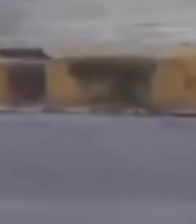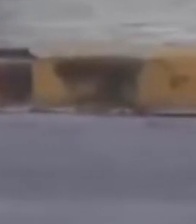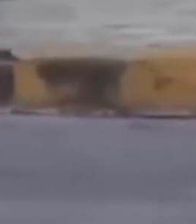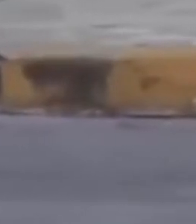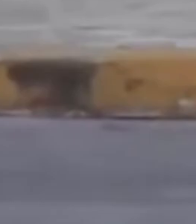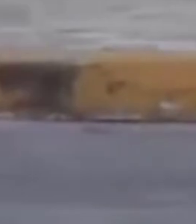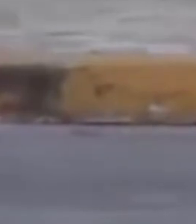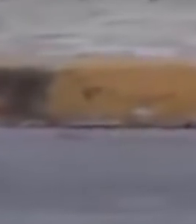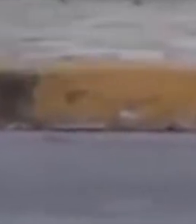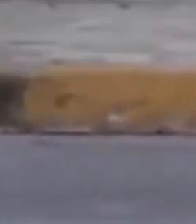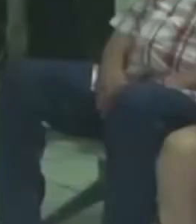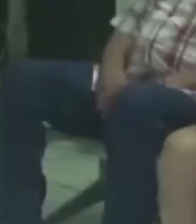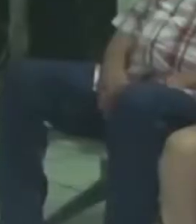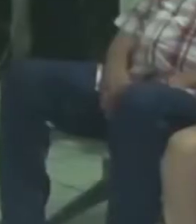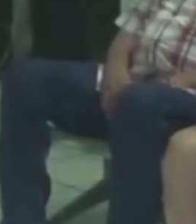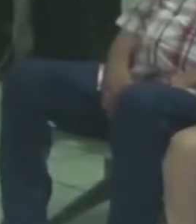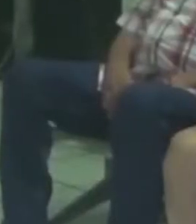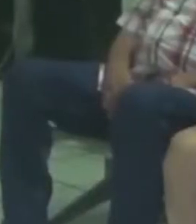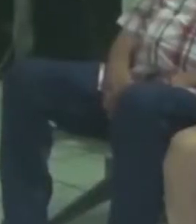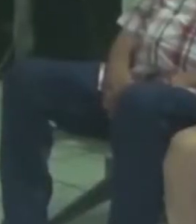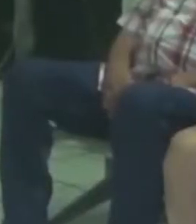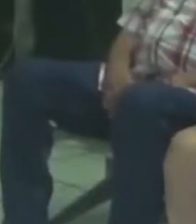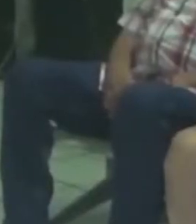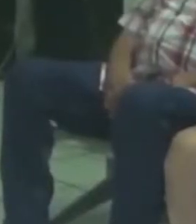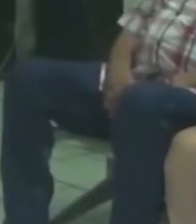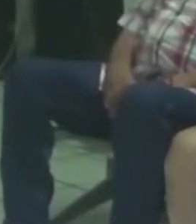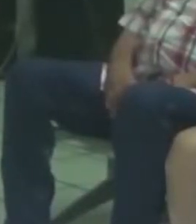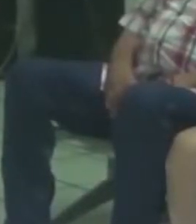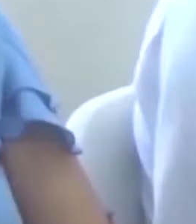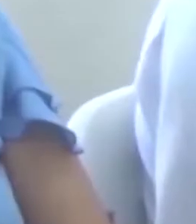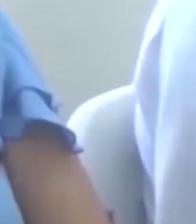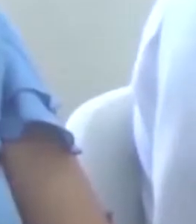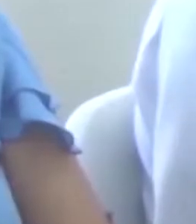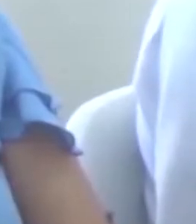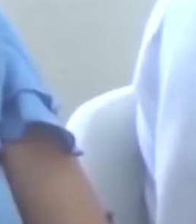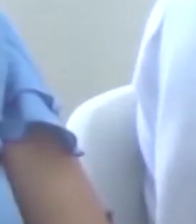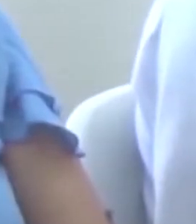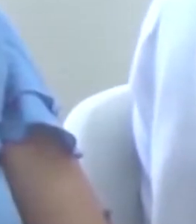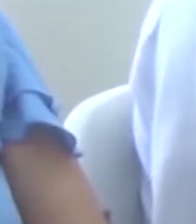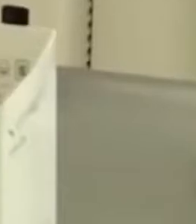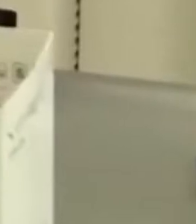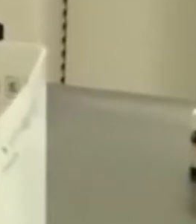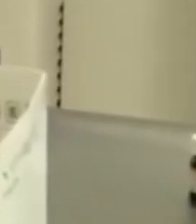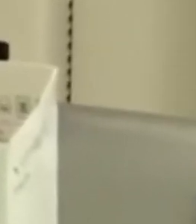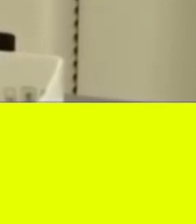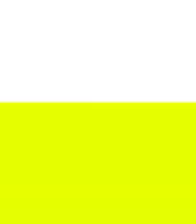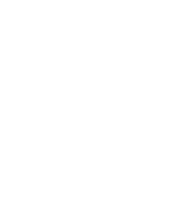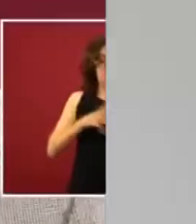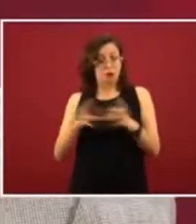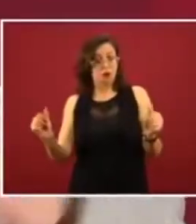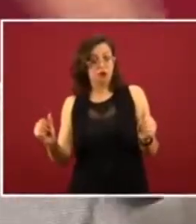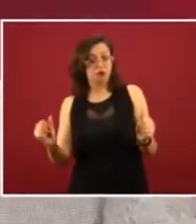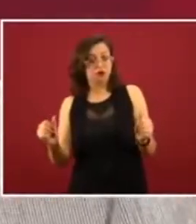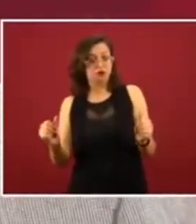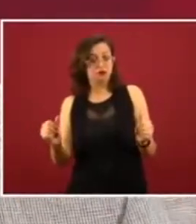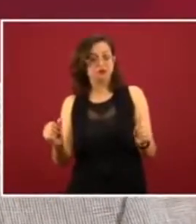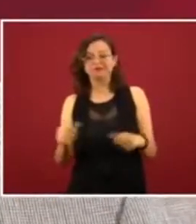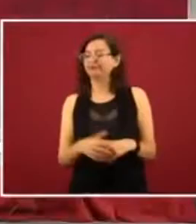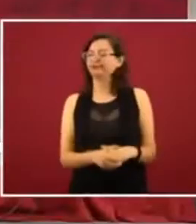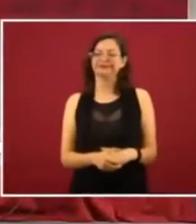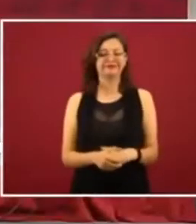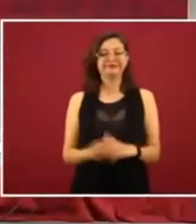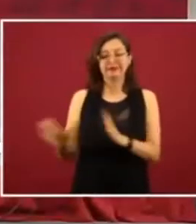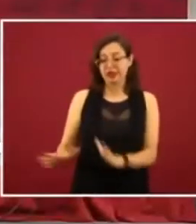de la salud hugo lópez gatell anunció que méxico está por entrar a la fase 3 de la pandemia kobe 19 la fase 3